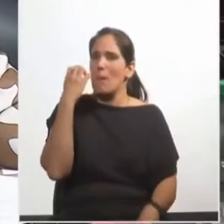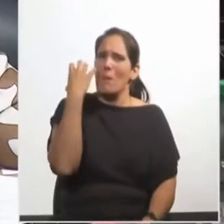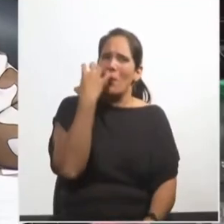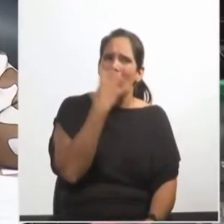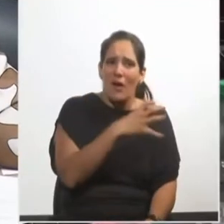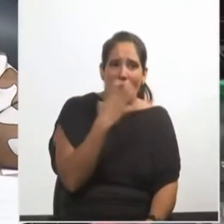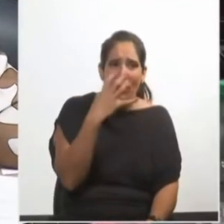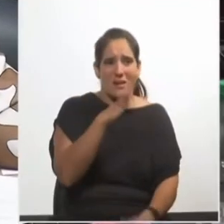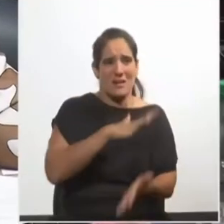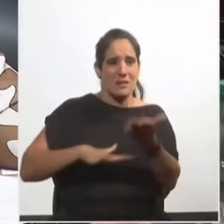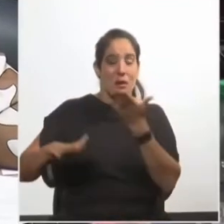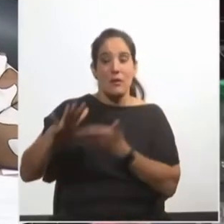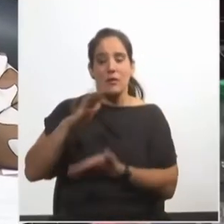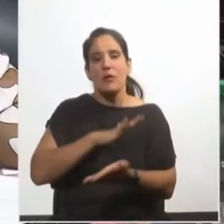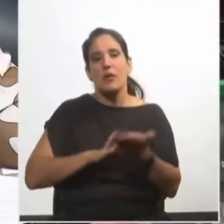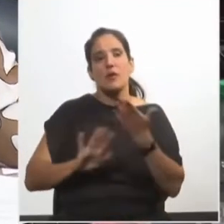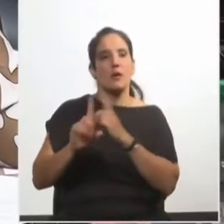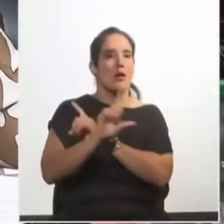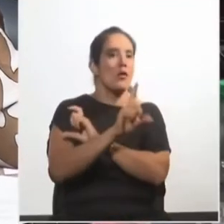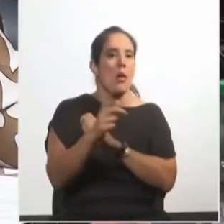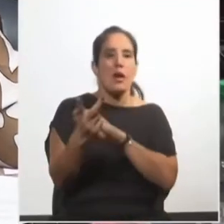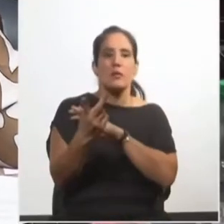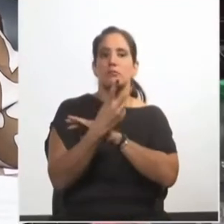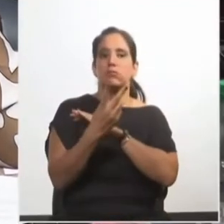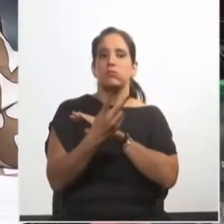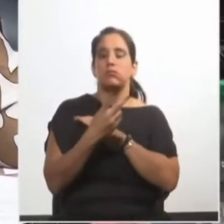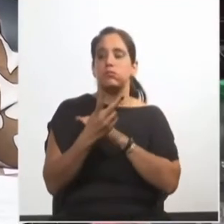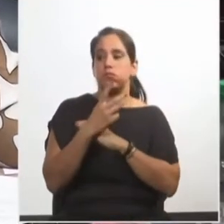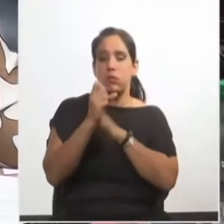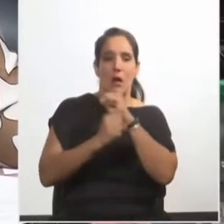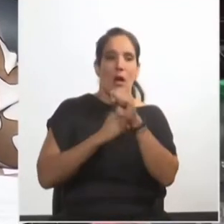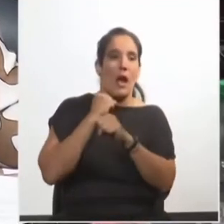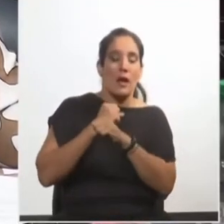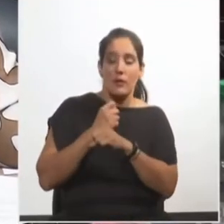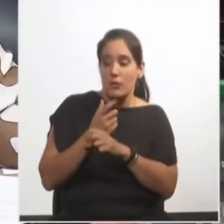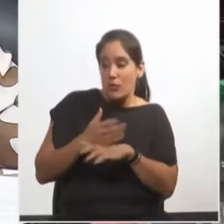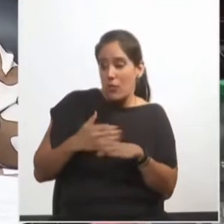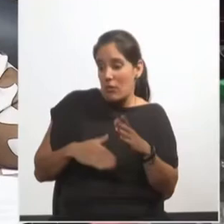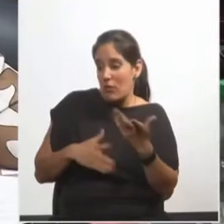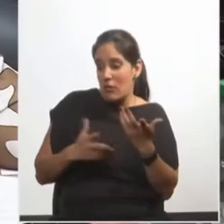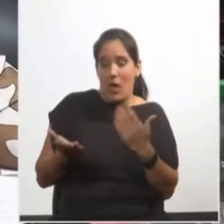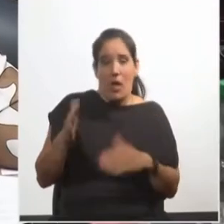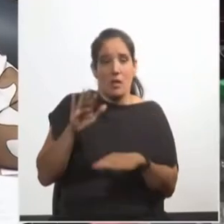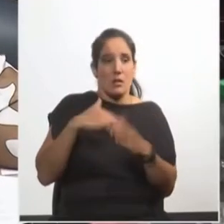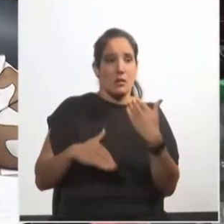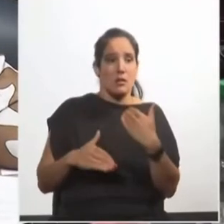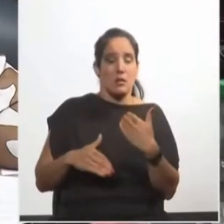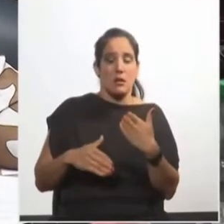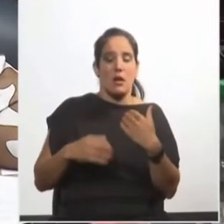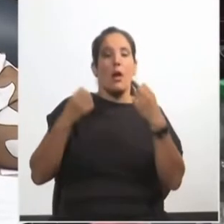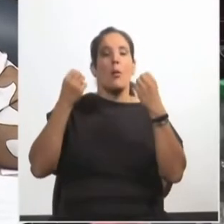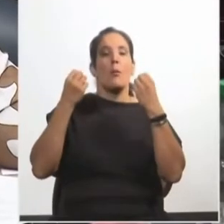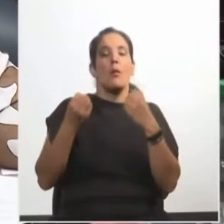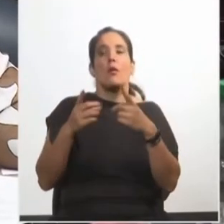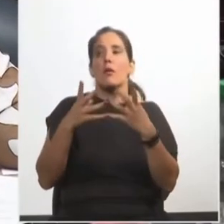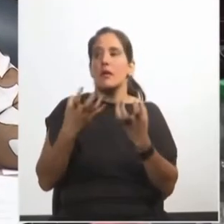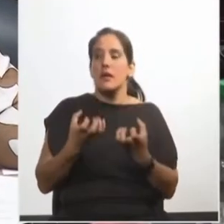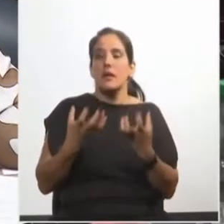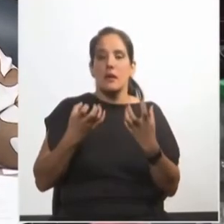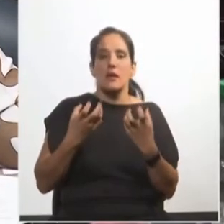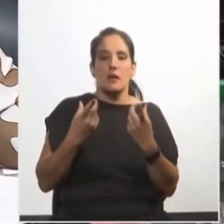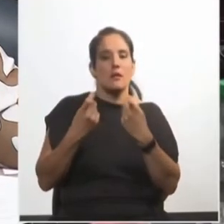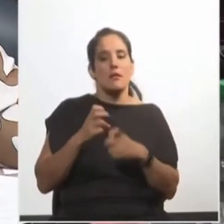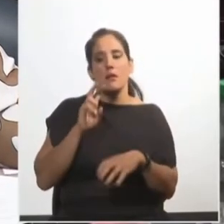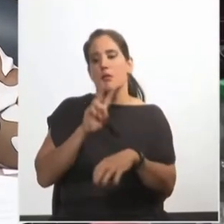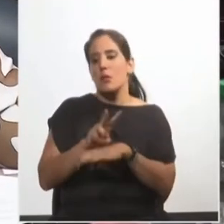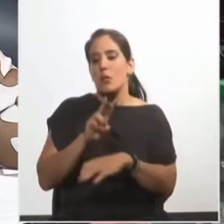en contextos que los dejan desprotegidos a edades mucho más tempranas, por lo que requieren acceder a la